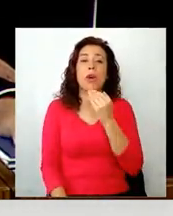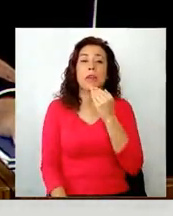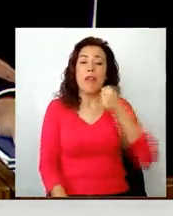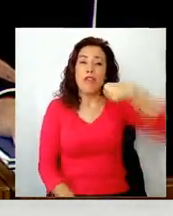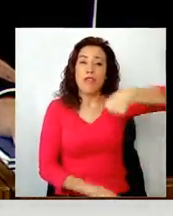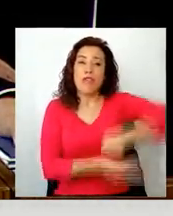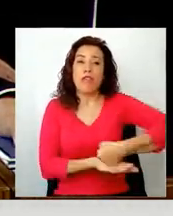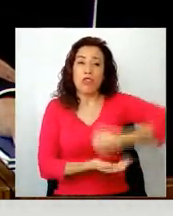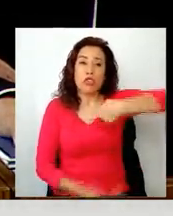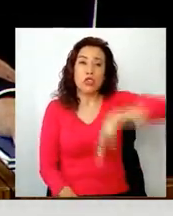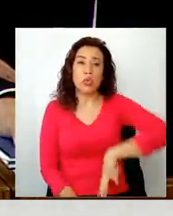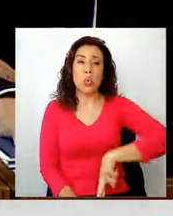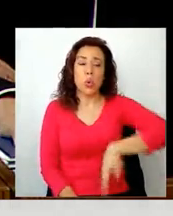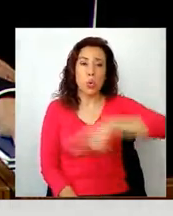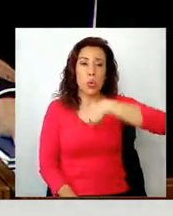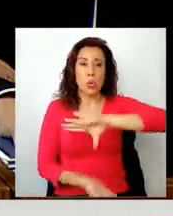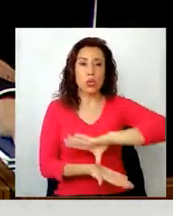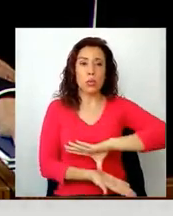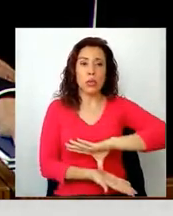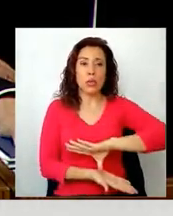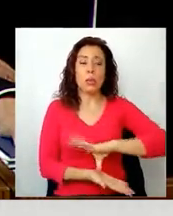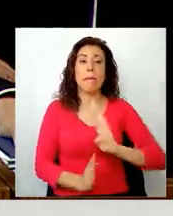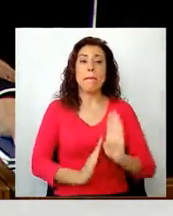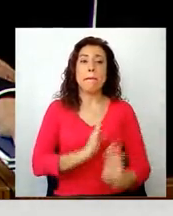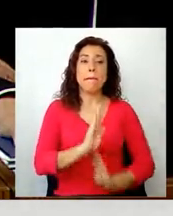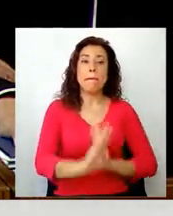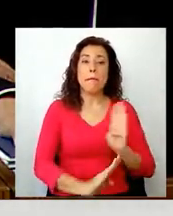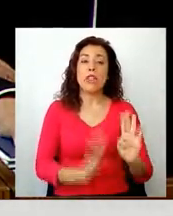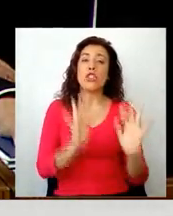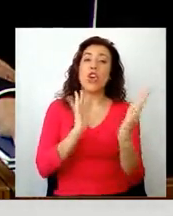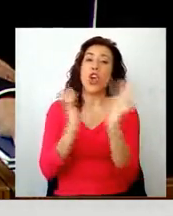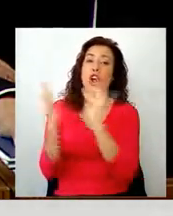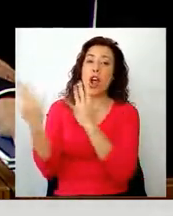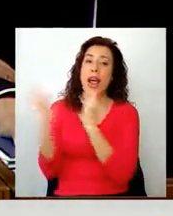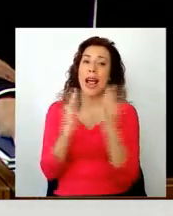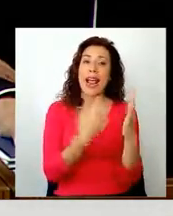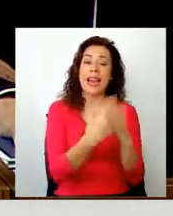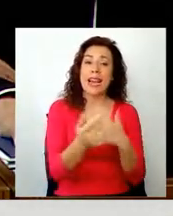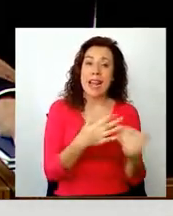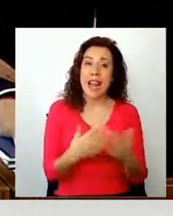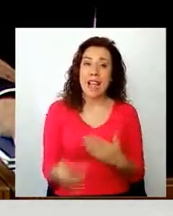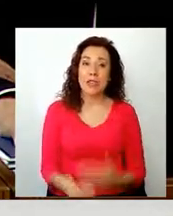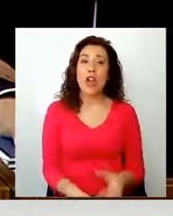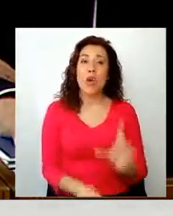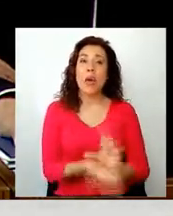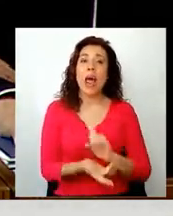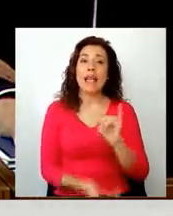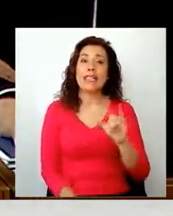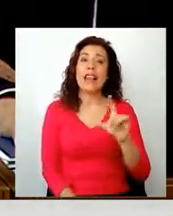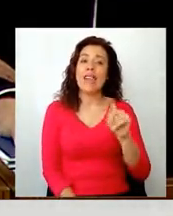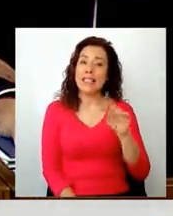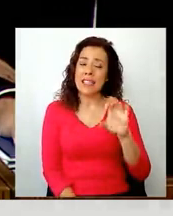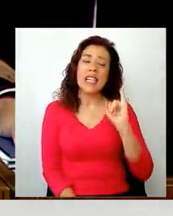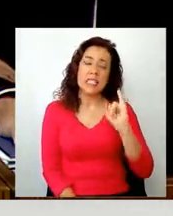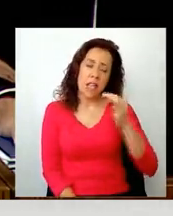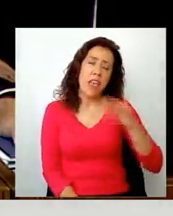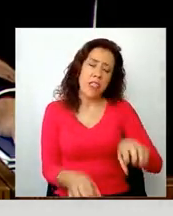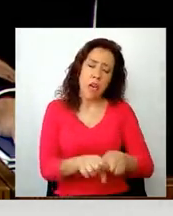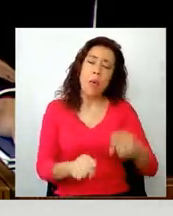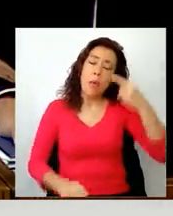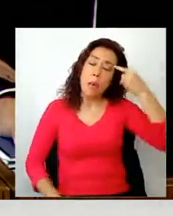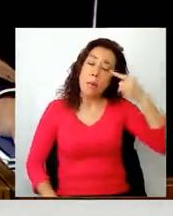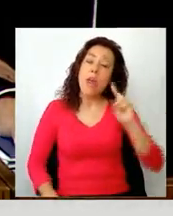país la protección de la naturaleza o de las áreas silvestres Estamos de acuerdo pero tiene que tener